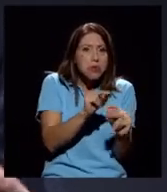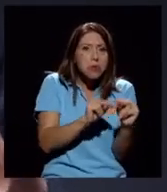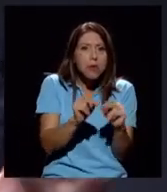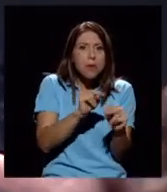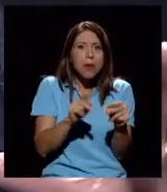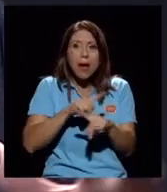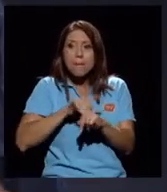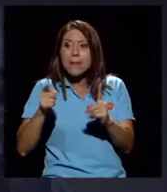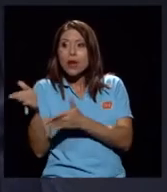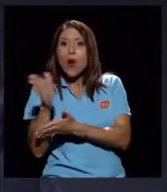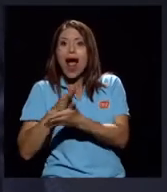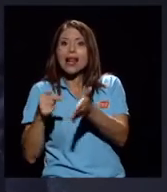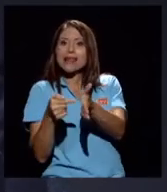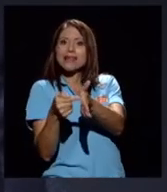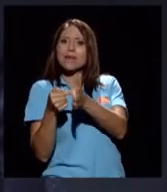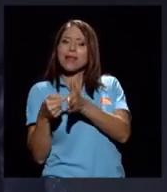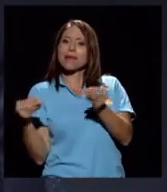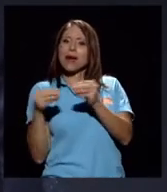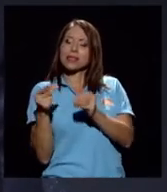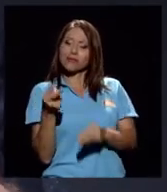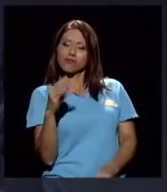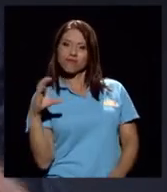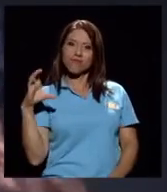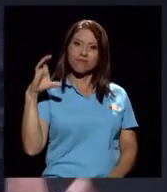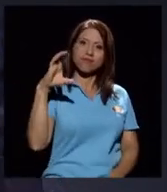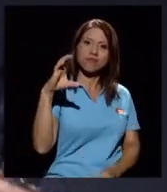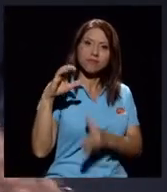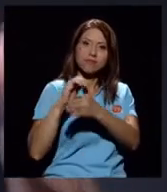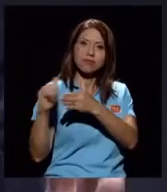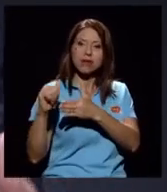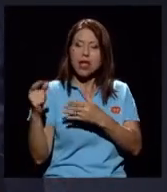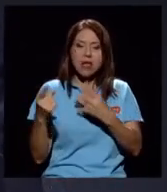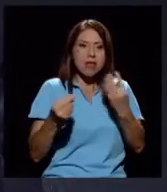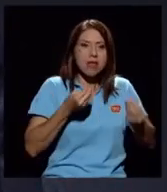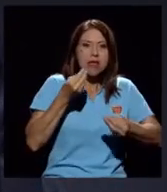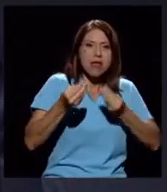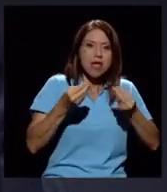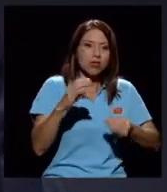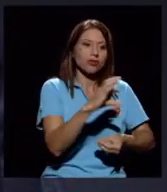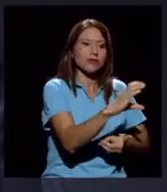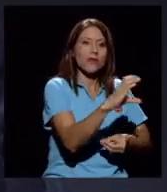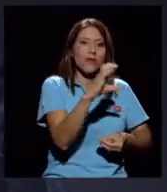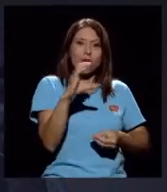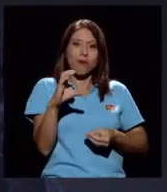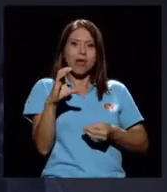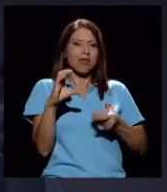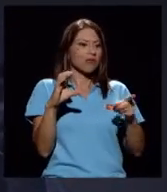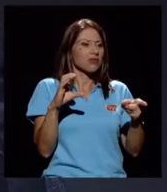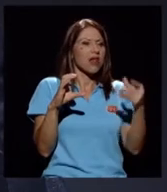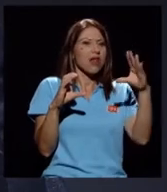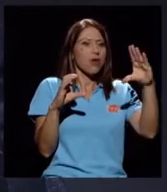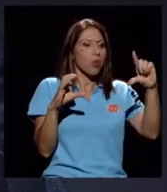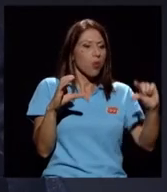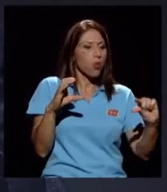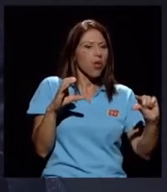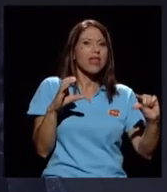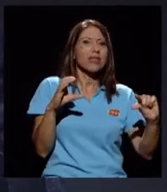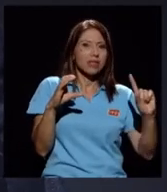salir allí a éste aportar esas divisas y después tiene que eventualmente reponer entonces